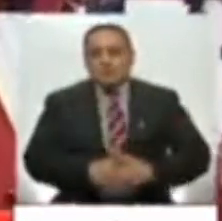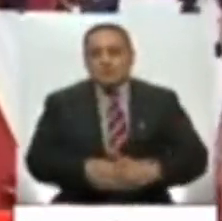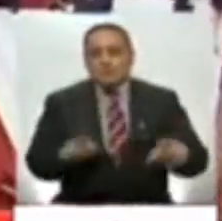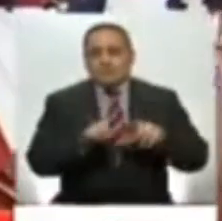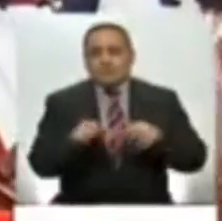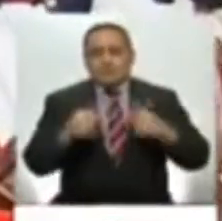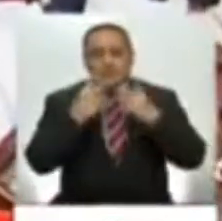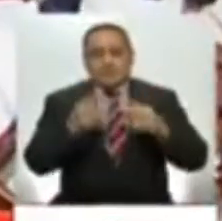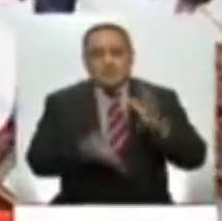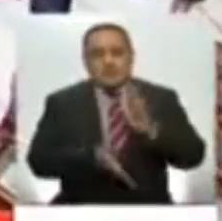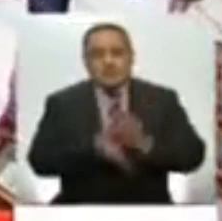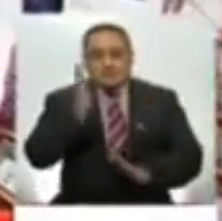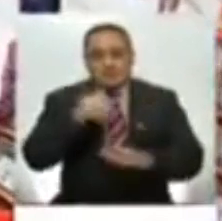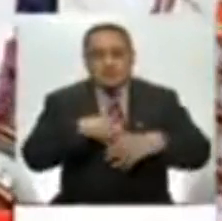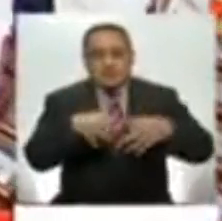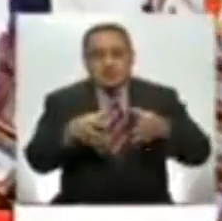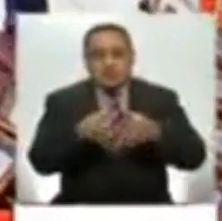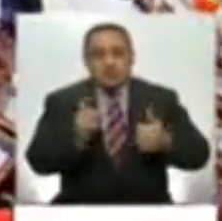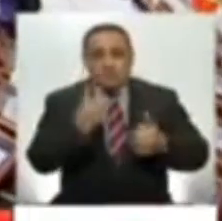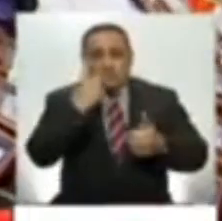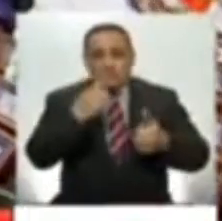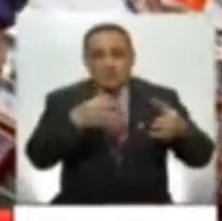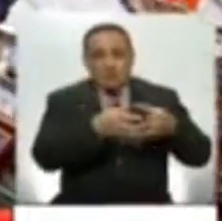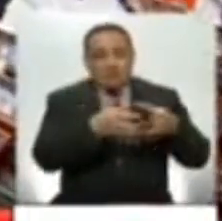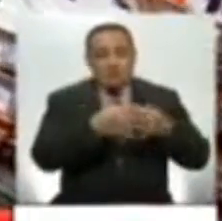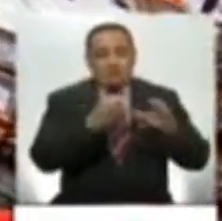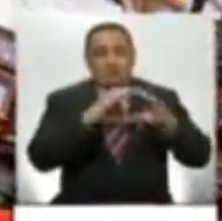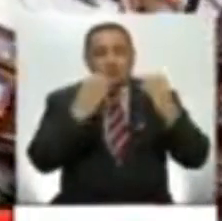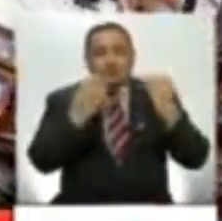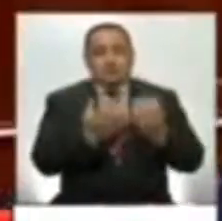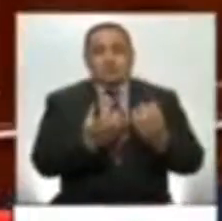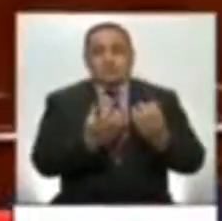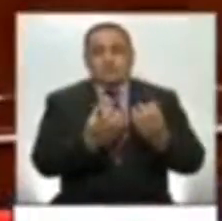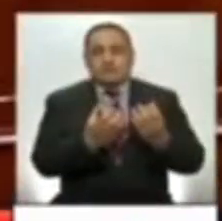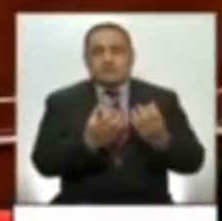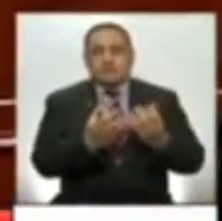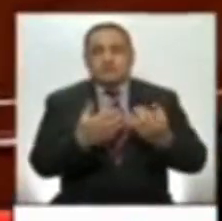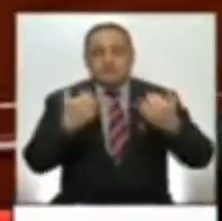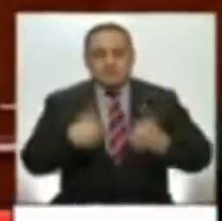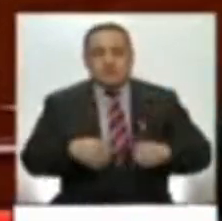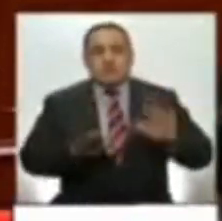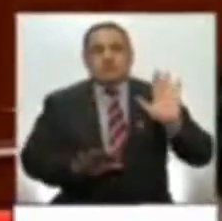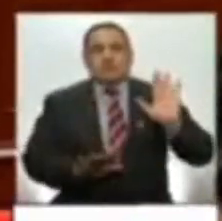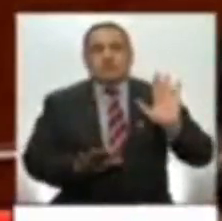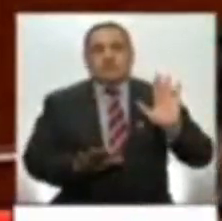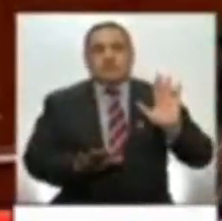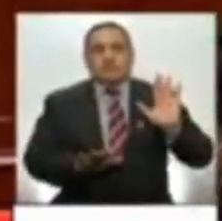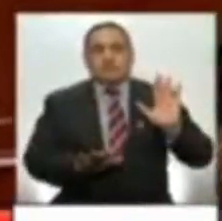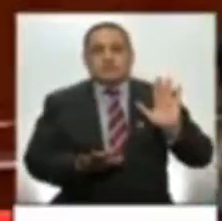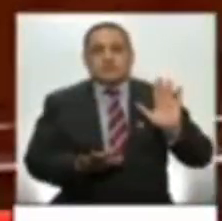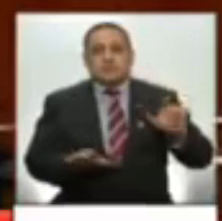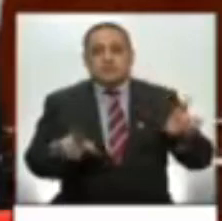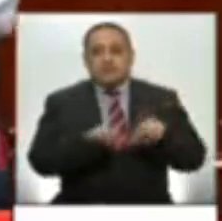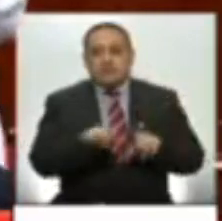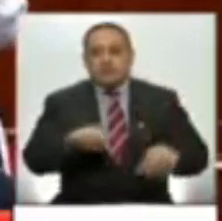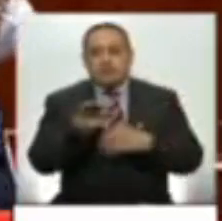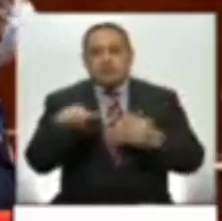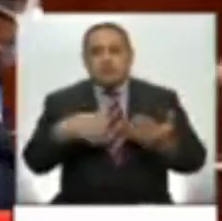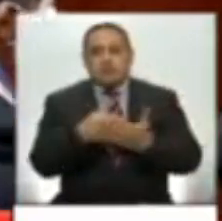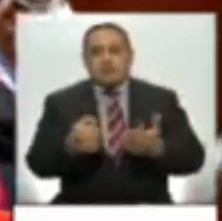se pasan a retirar de esta manera. Este es el primer grupo de congresistas ya juramentados. Son un total